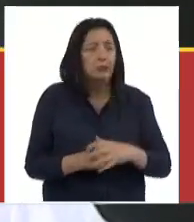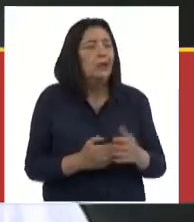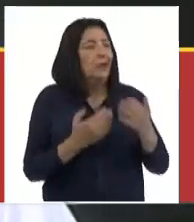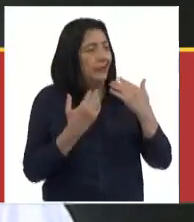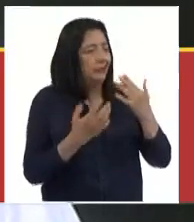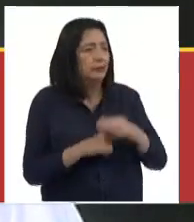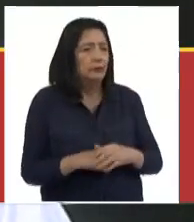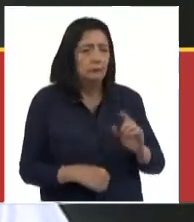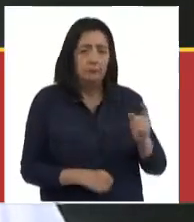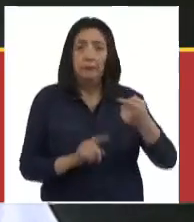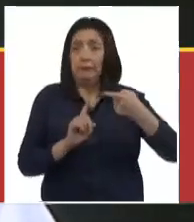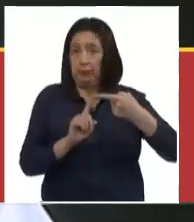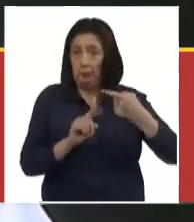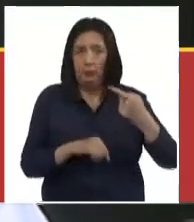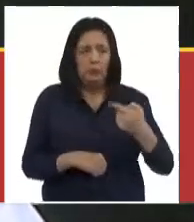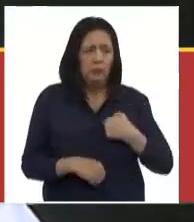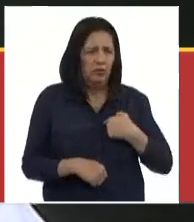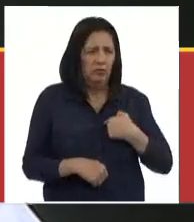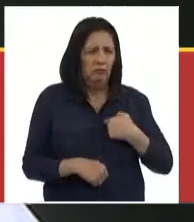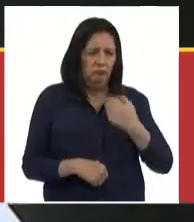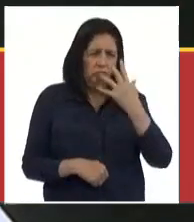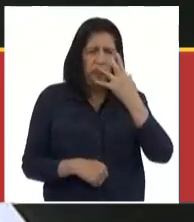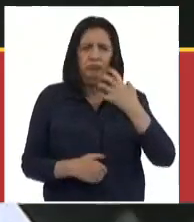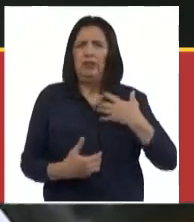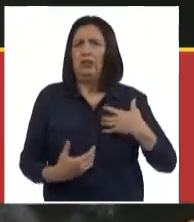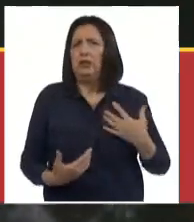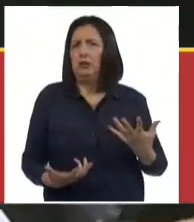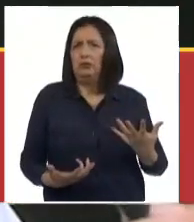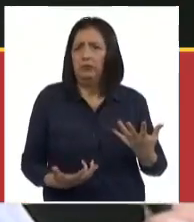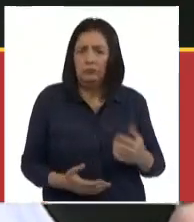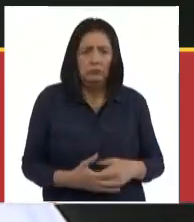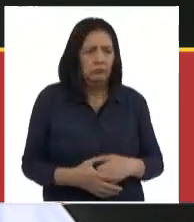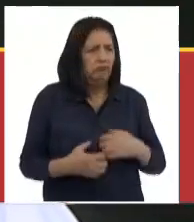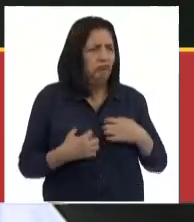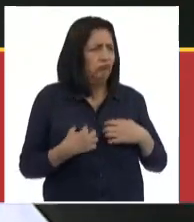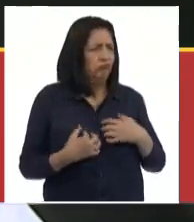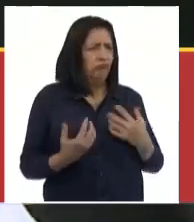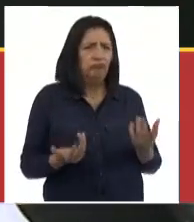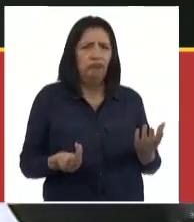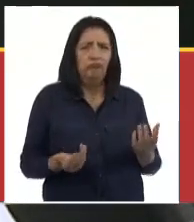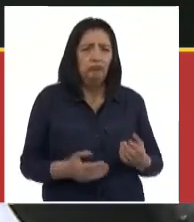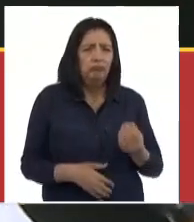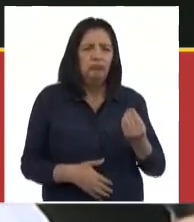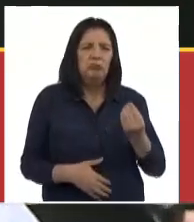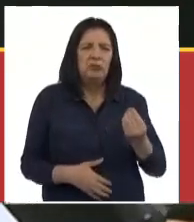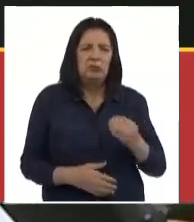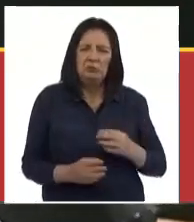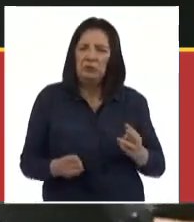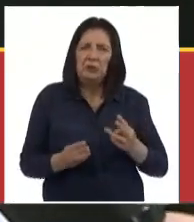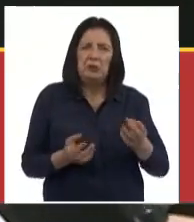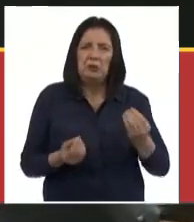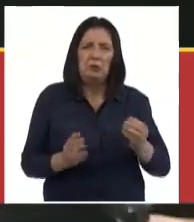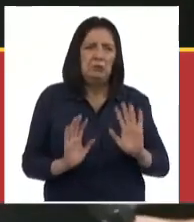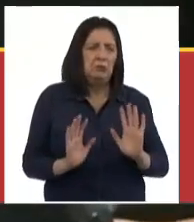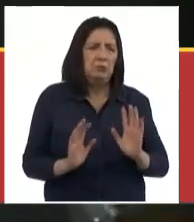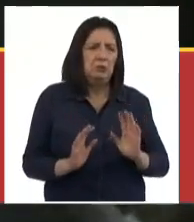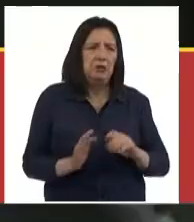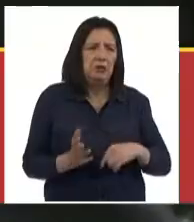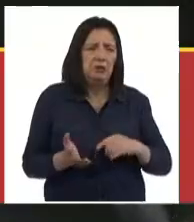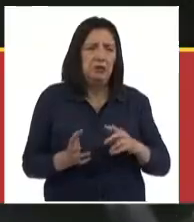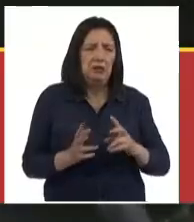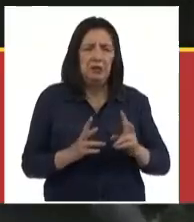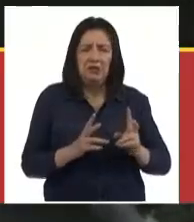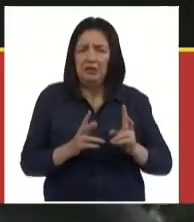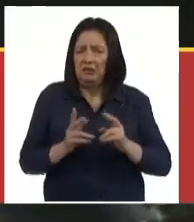Bueno, gracias. Primero, mostrar mi indignación por la forma como vienen editando